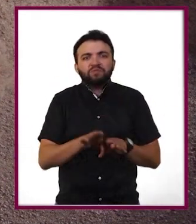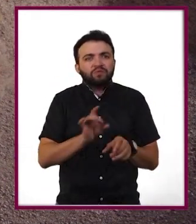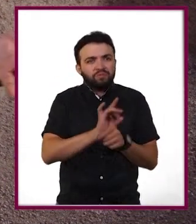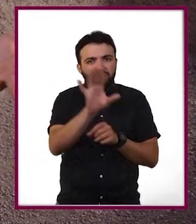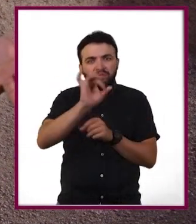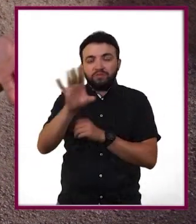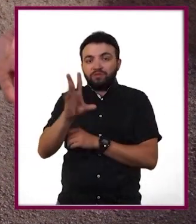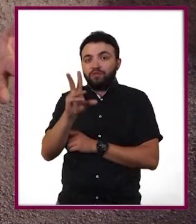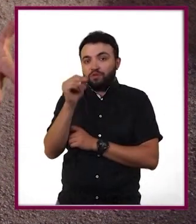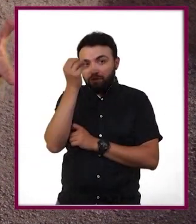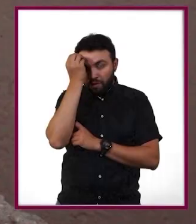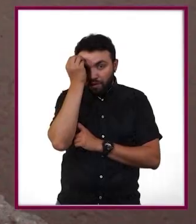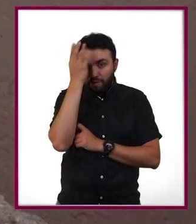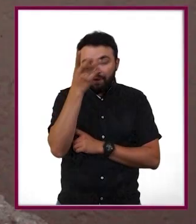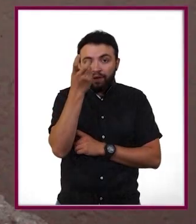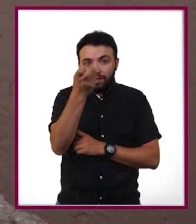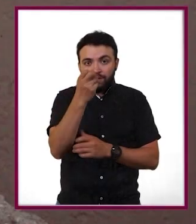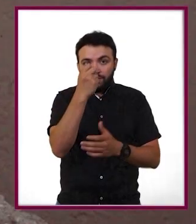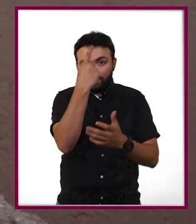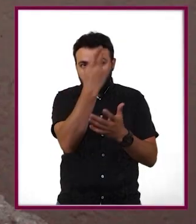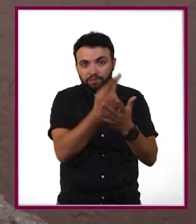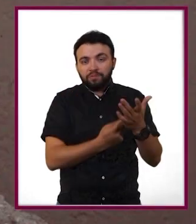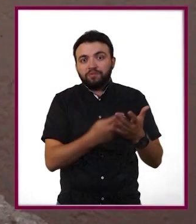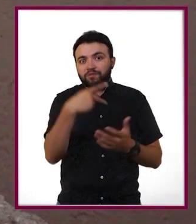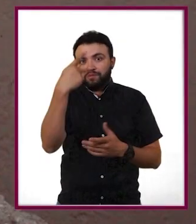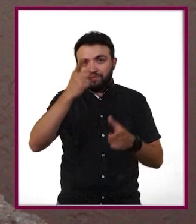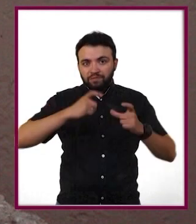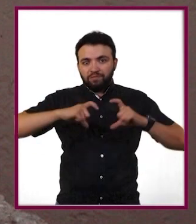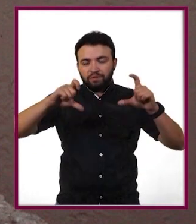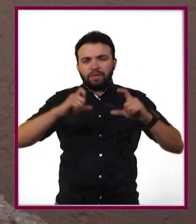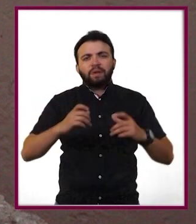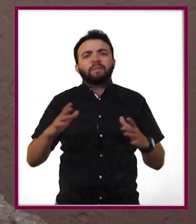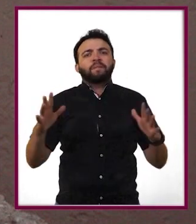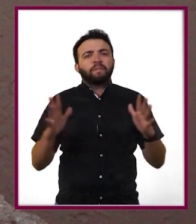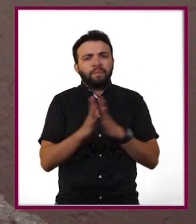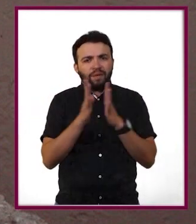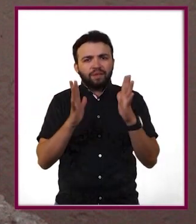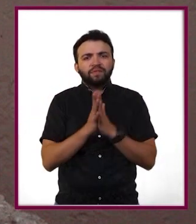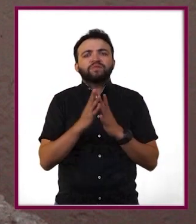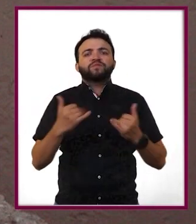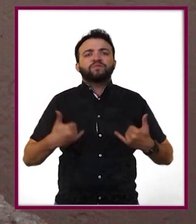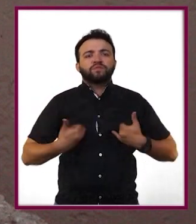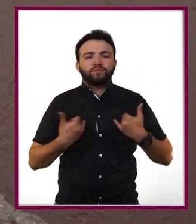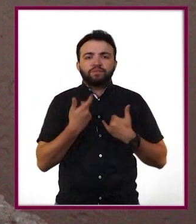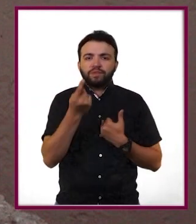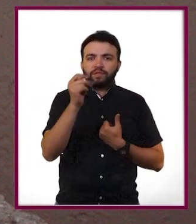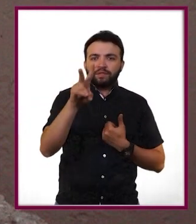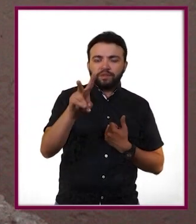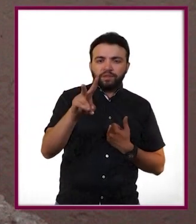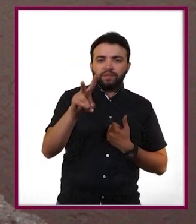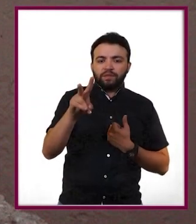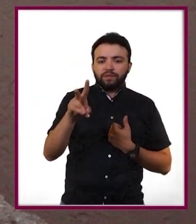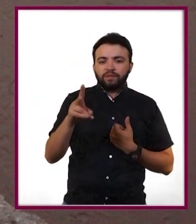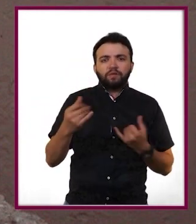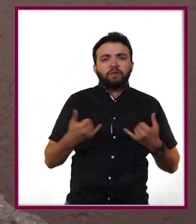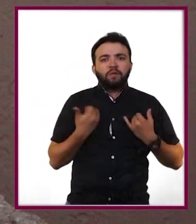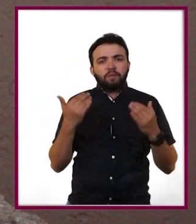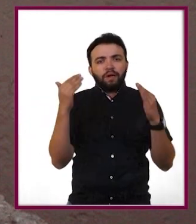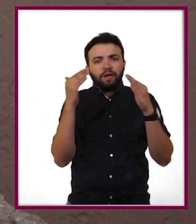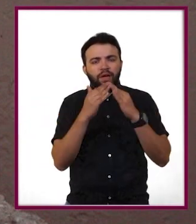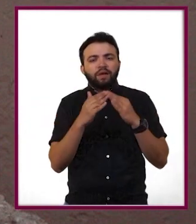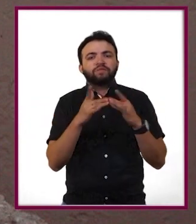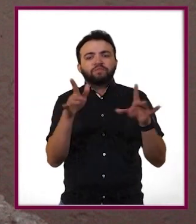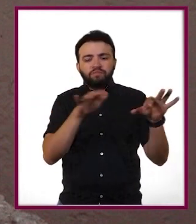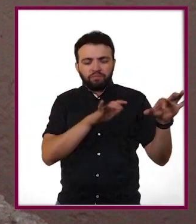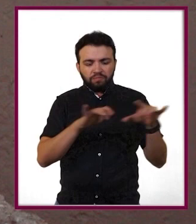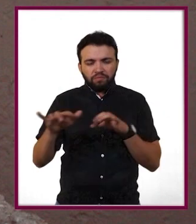alguna muestra de patrimonio cultural. Y no olviden que este programa es de ustedes. Participen con Jóvenes en TV, un espacio de jóvenes